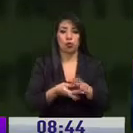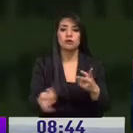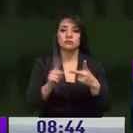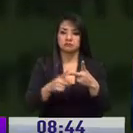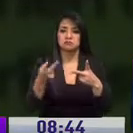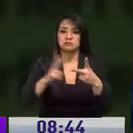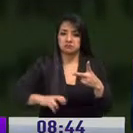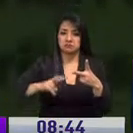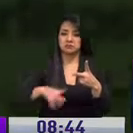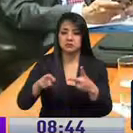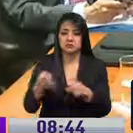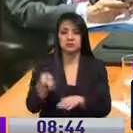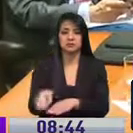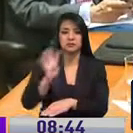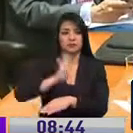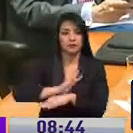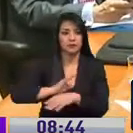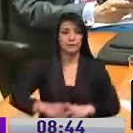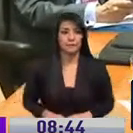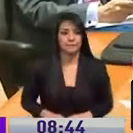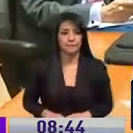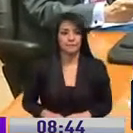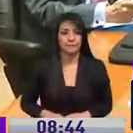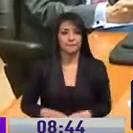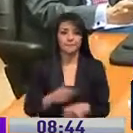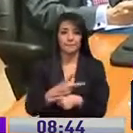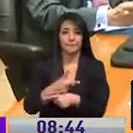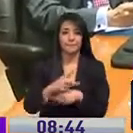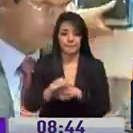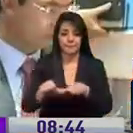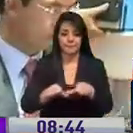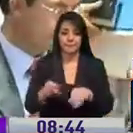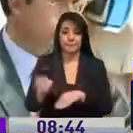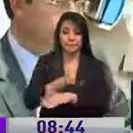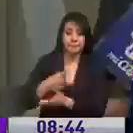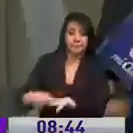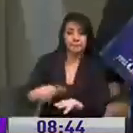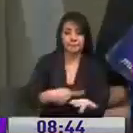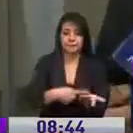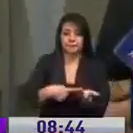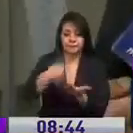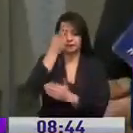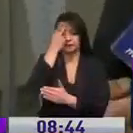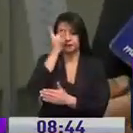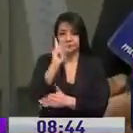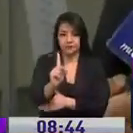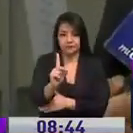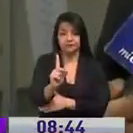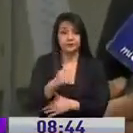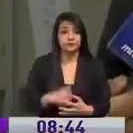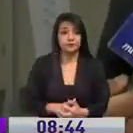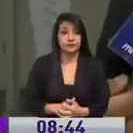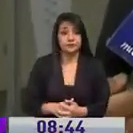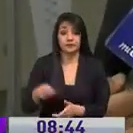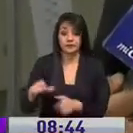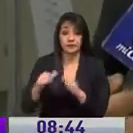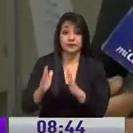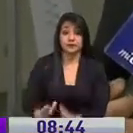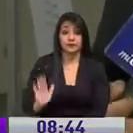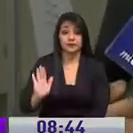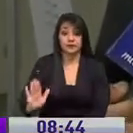indagada dentro de la legislatura. El caso fue analizado por el CAL, quien resolvió. Fue admitida la denuncia presentada por el